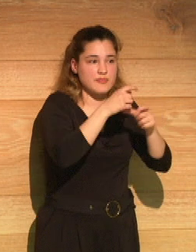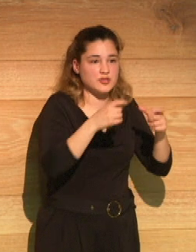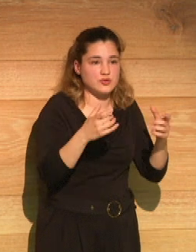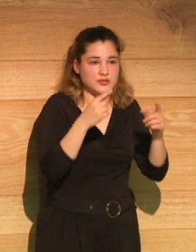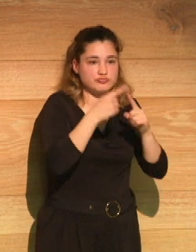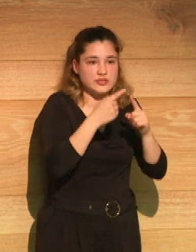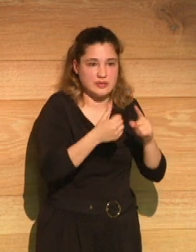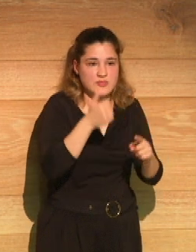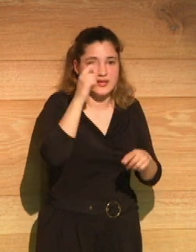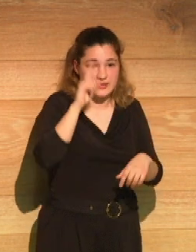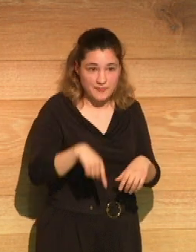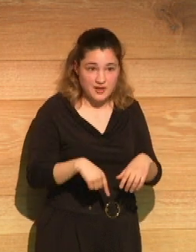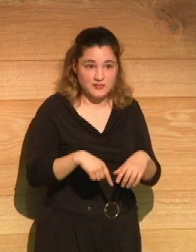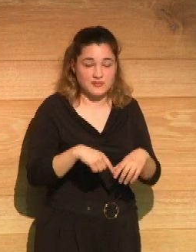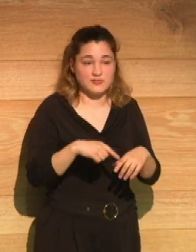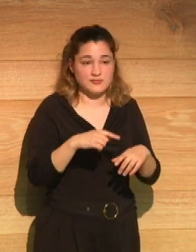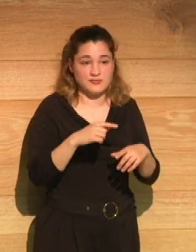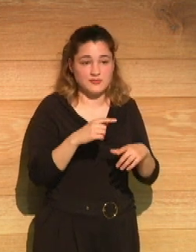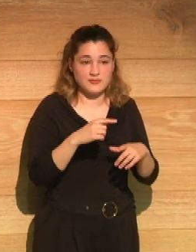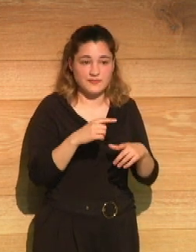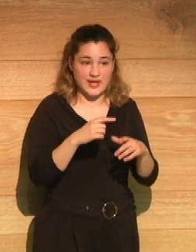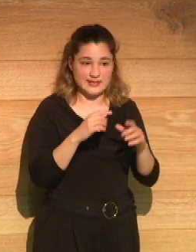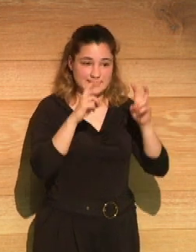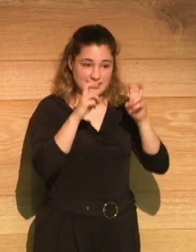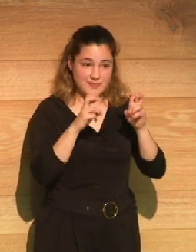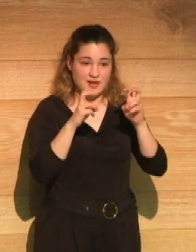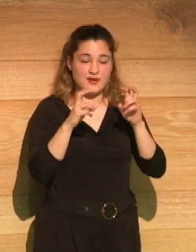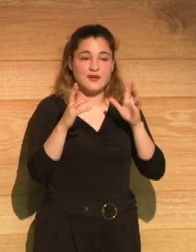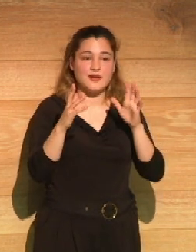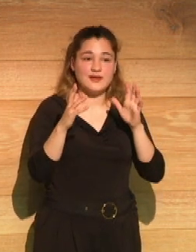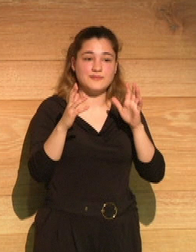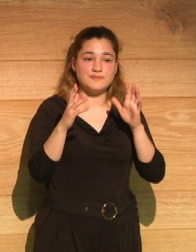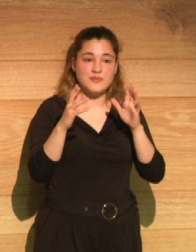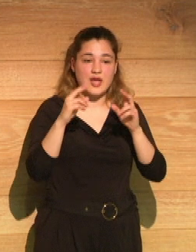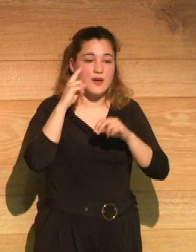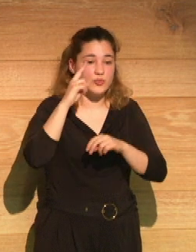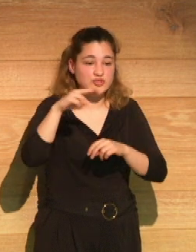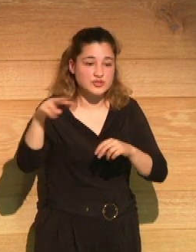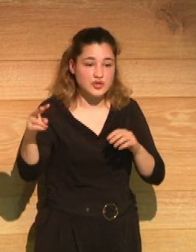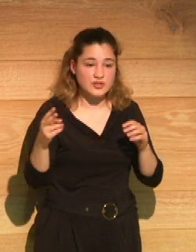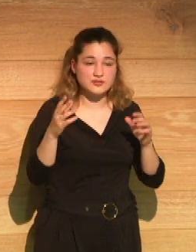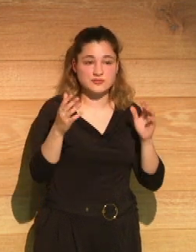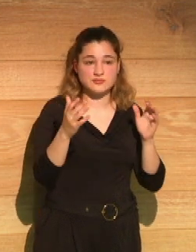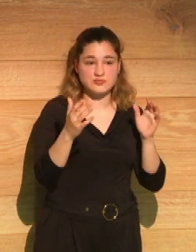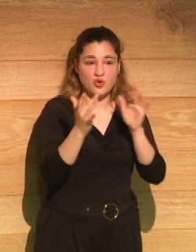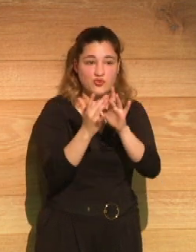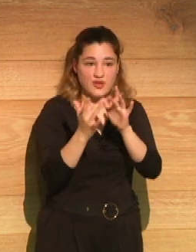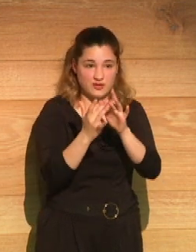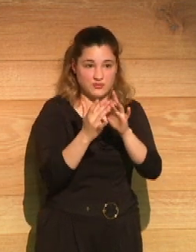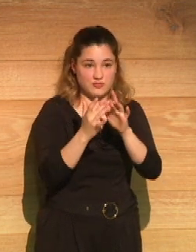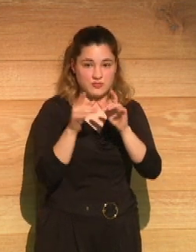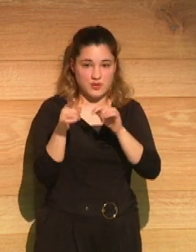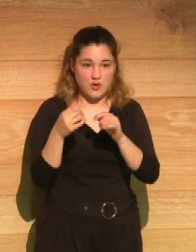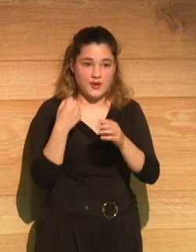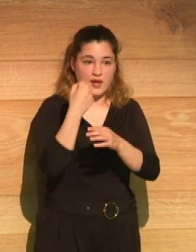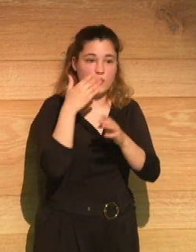un incremento en el uso de los contenidos expositivos para apoyar los procesos de aprendizaje y en programas de educación.